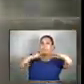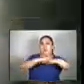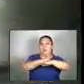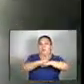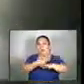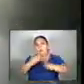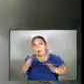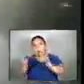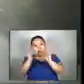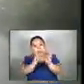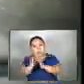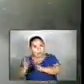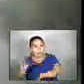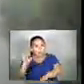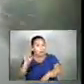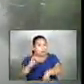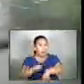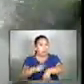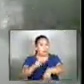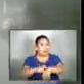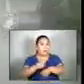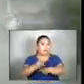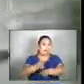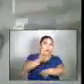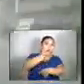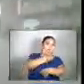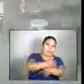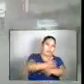o planes oportunos durante las épocas